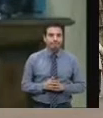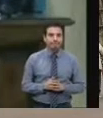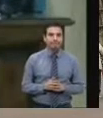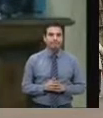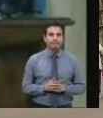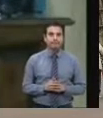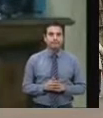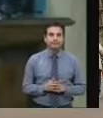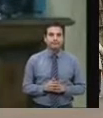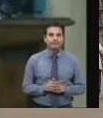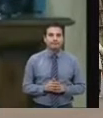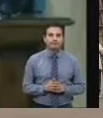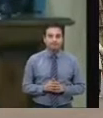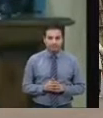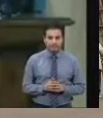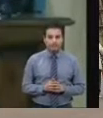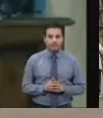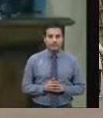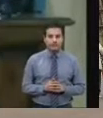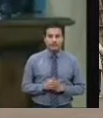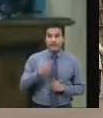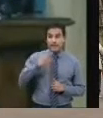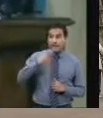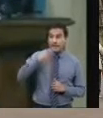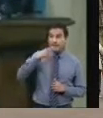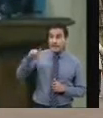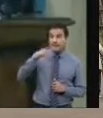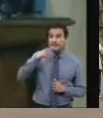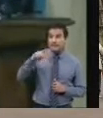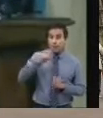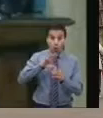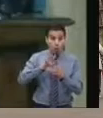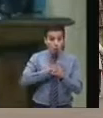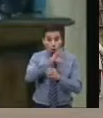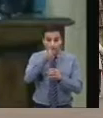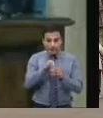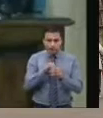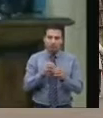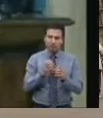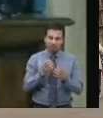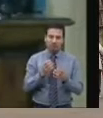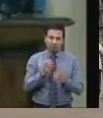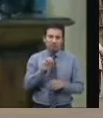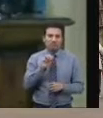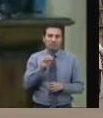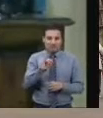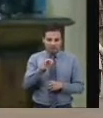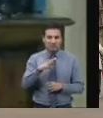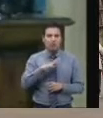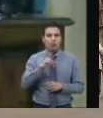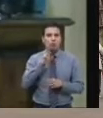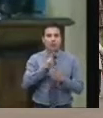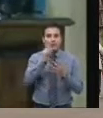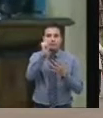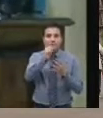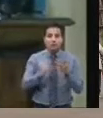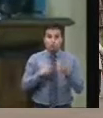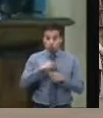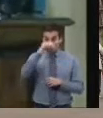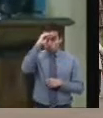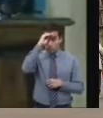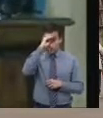obviamente, declarar fundadas todas las quejas presentadas por estos mismos hechos. Y en este sentido, me parece que el